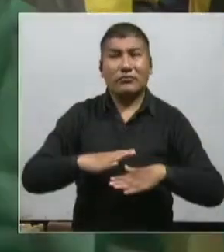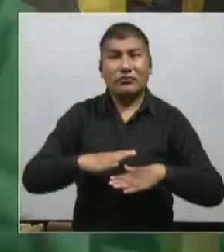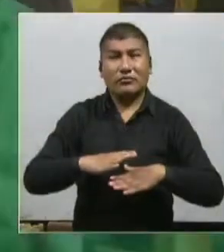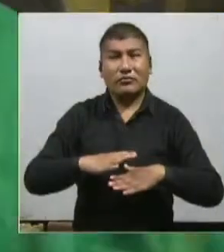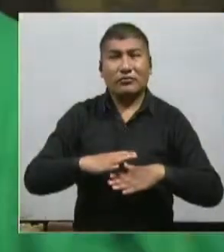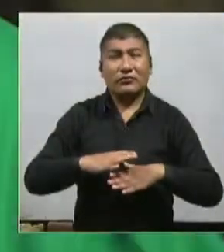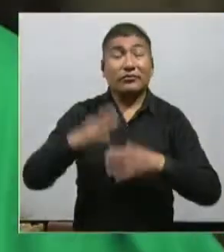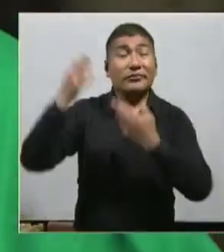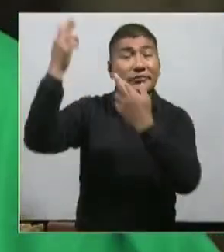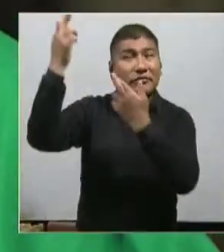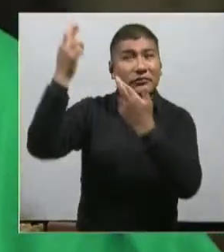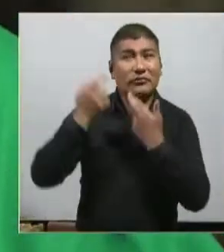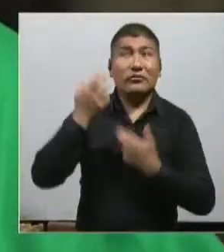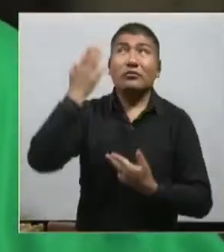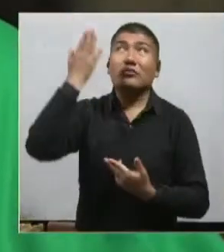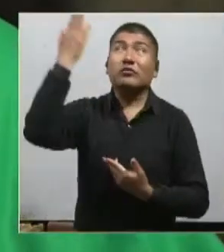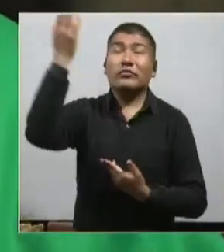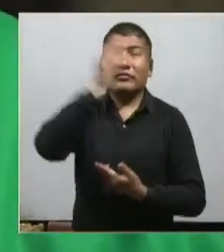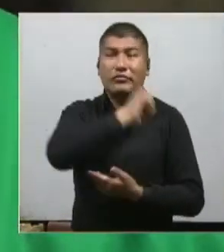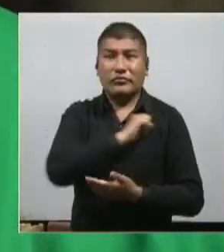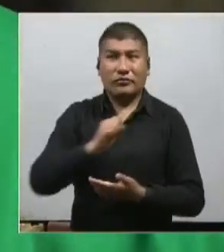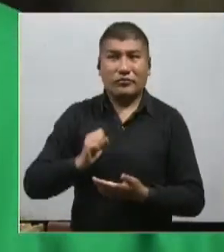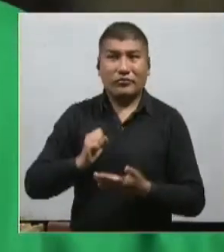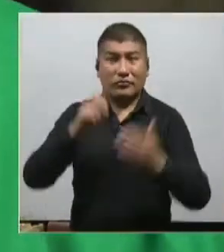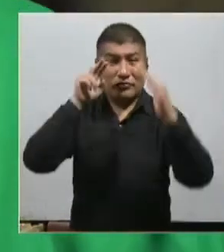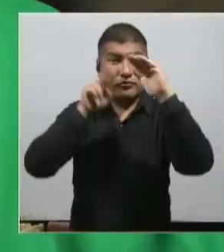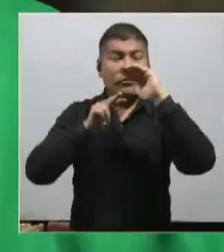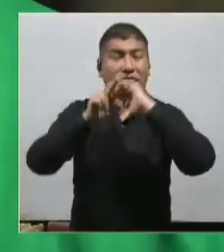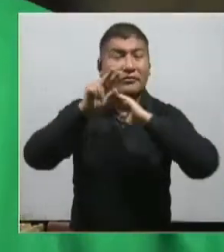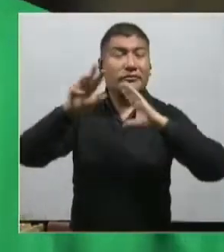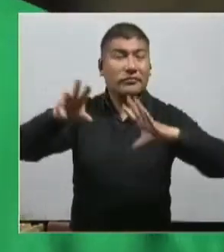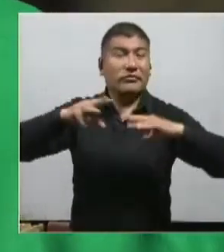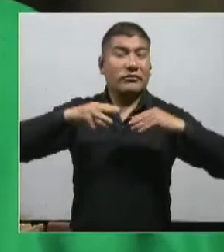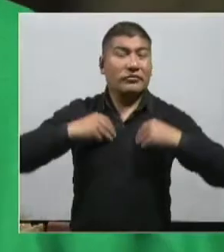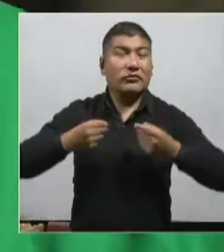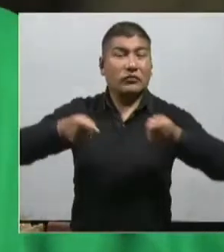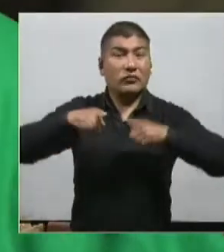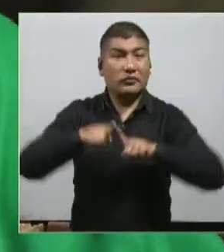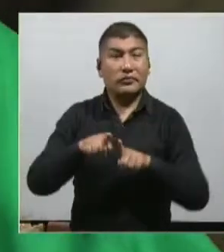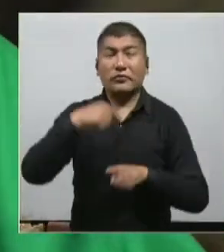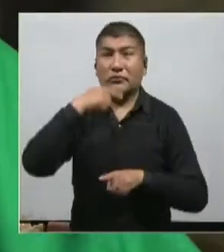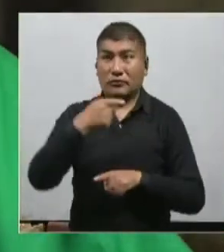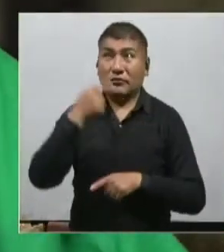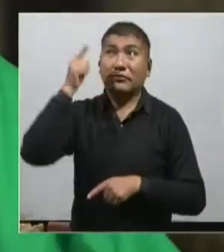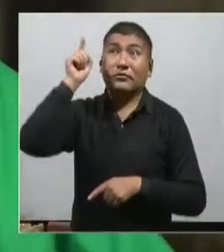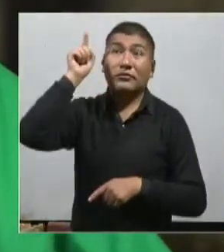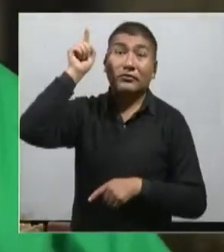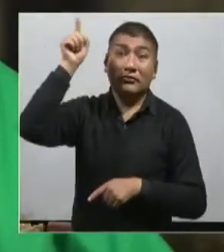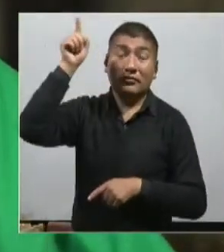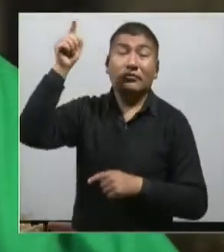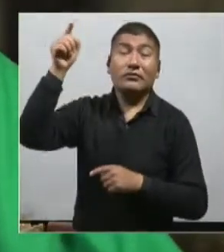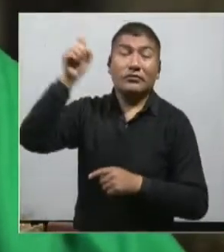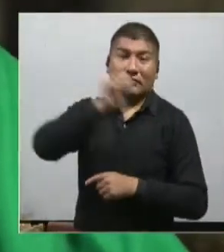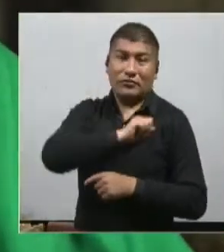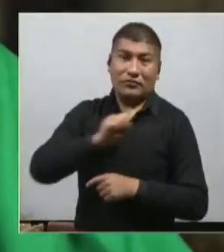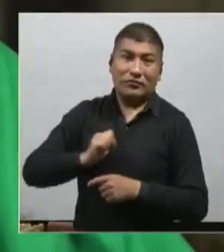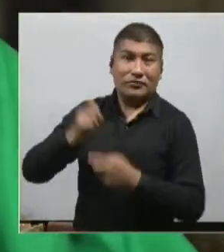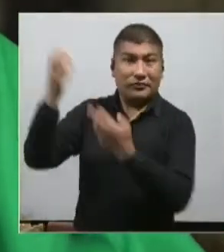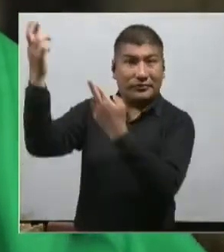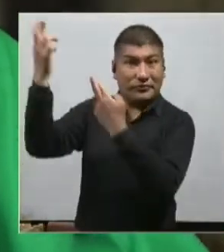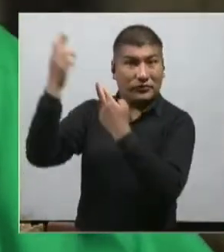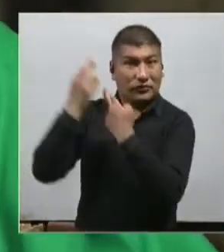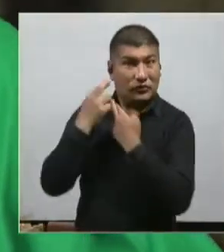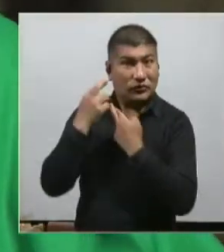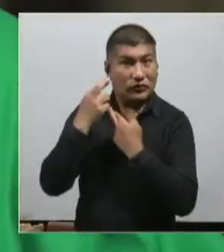la respuesta del Señor que el profeta asume al decir, el Señor me respondió, la